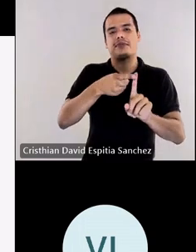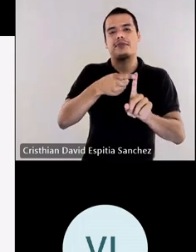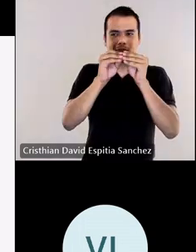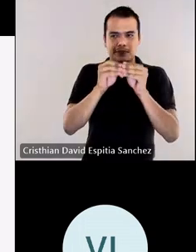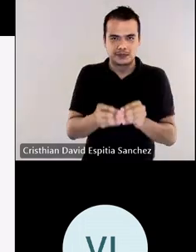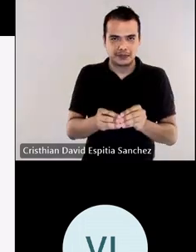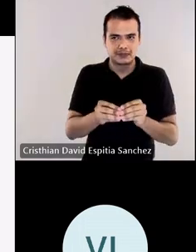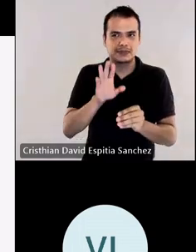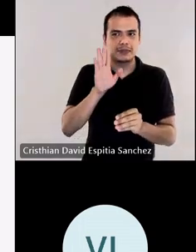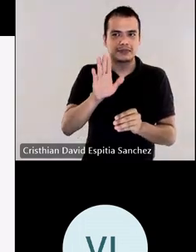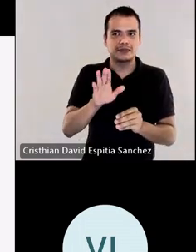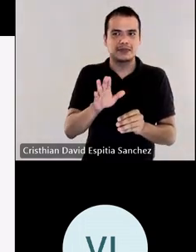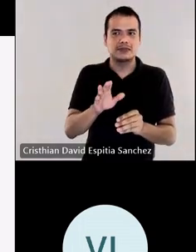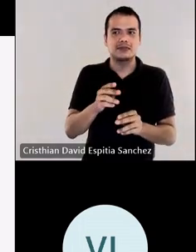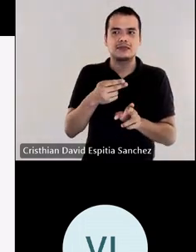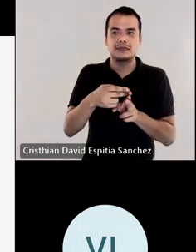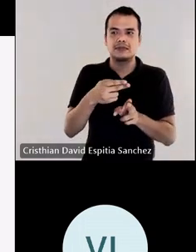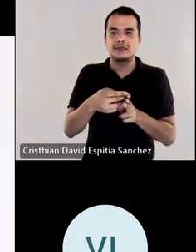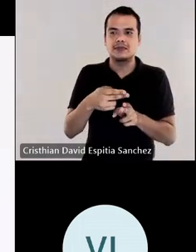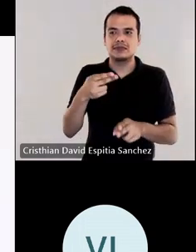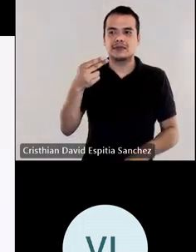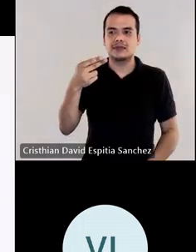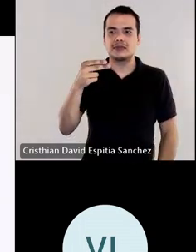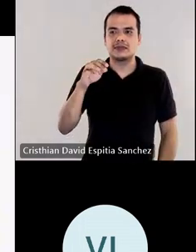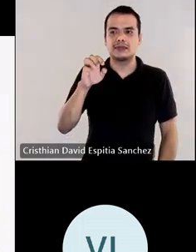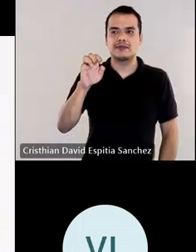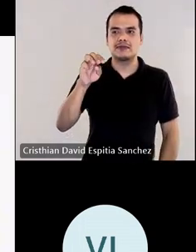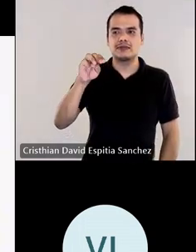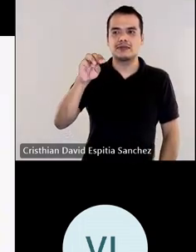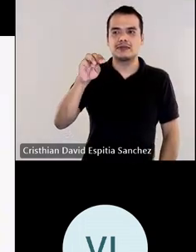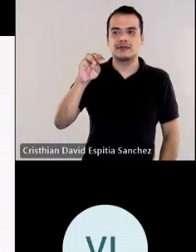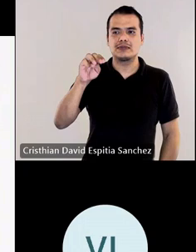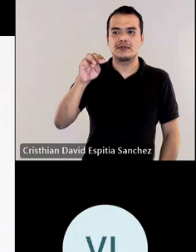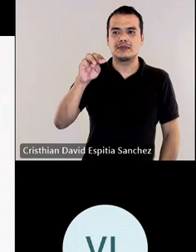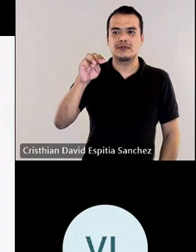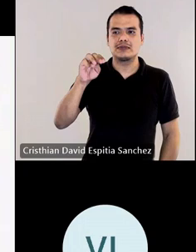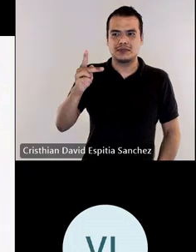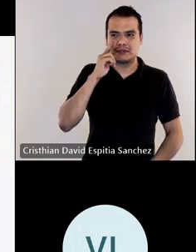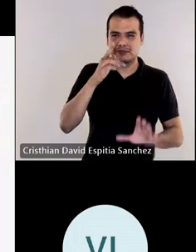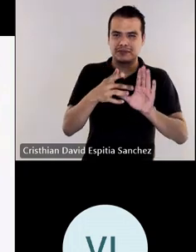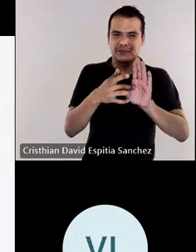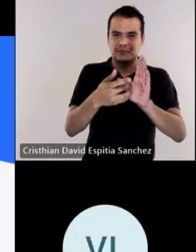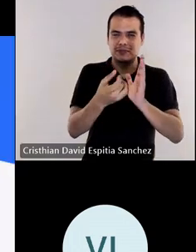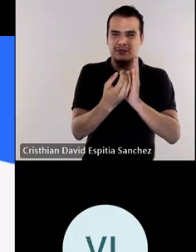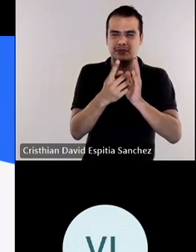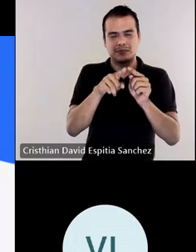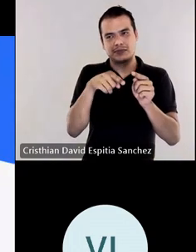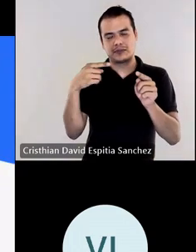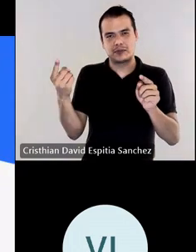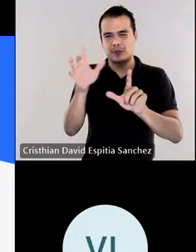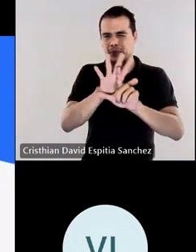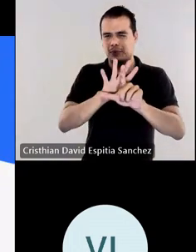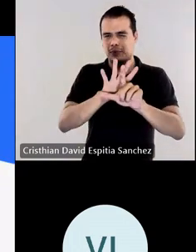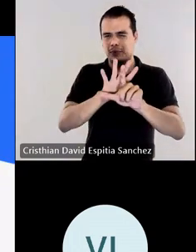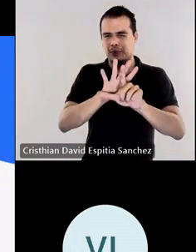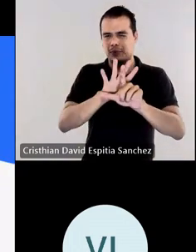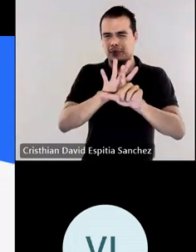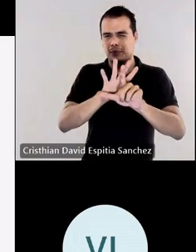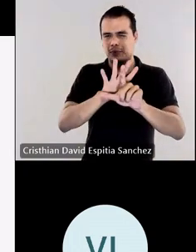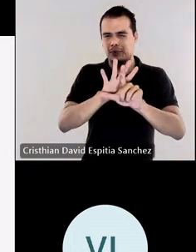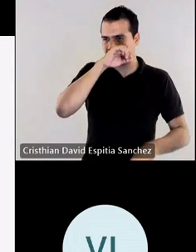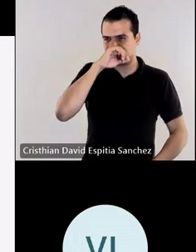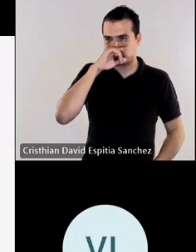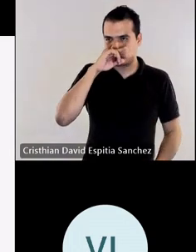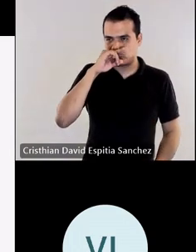de la maniobra de Heimlich, que vamos a verla. Permítanme, no sé, en la diapositiva siguiente si nos la muestra más claramente.